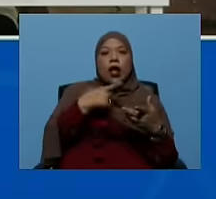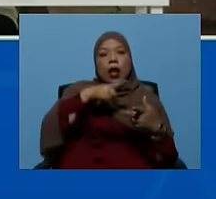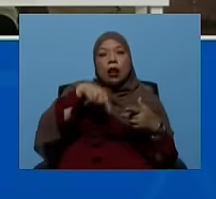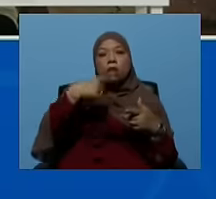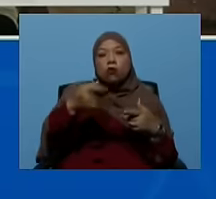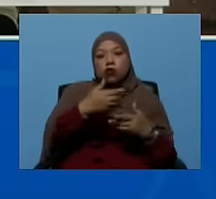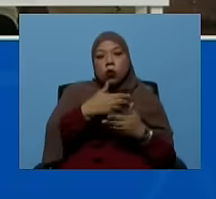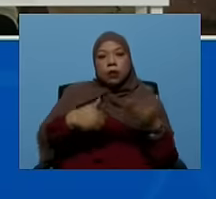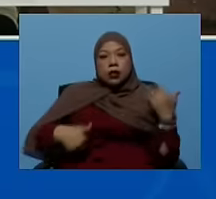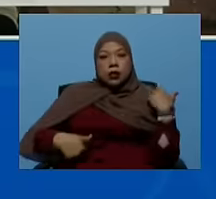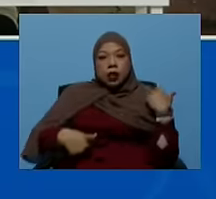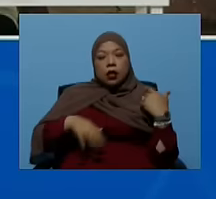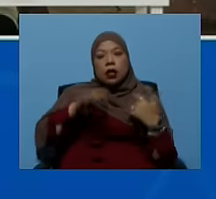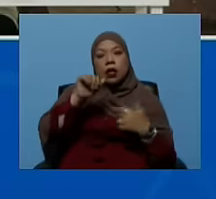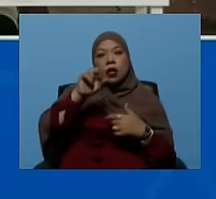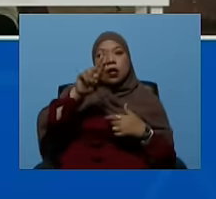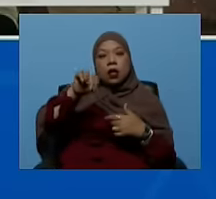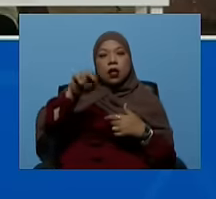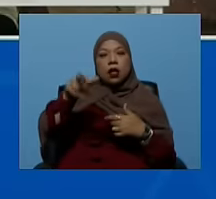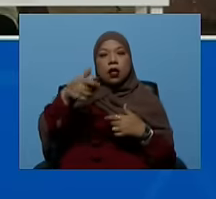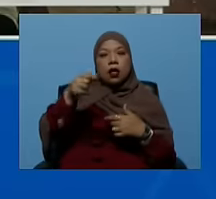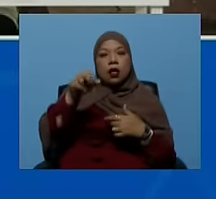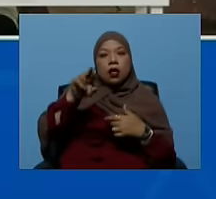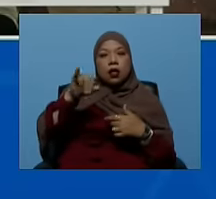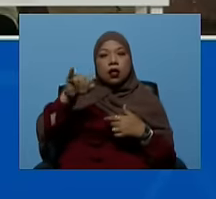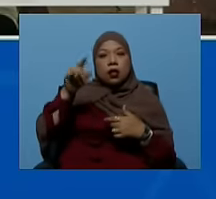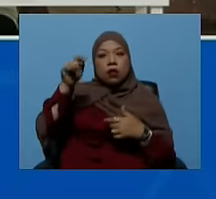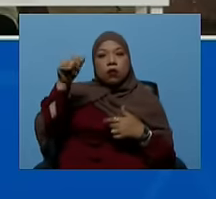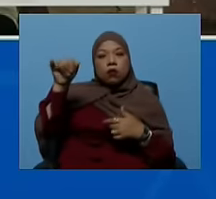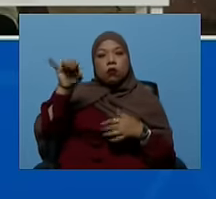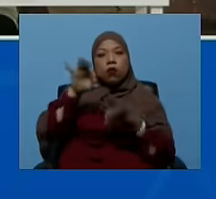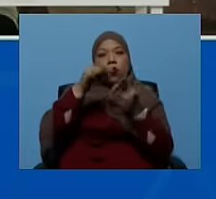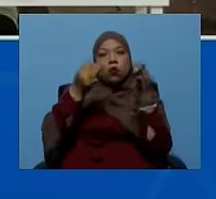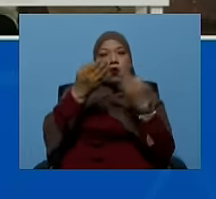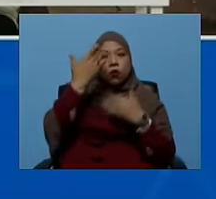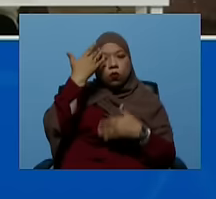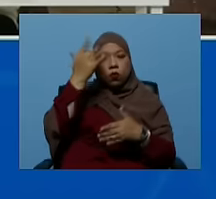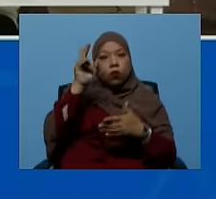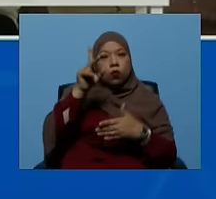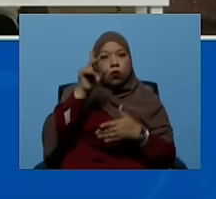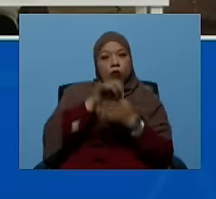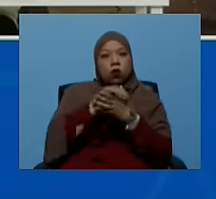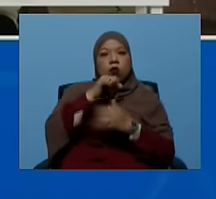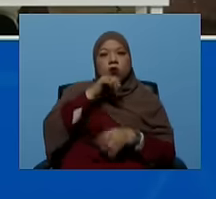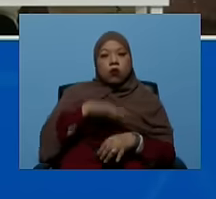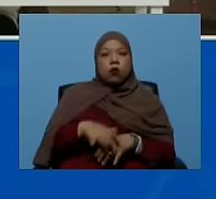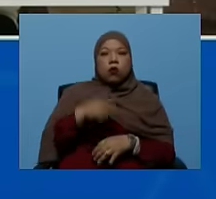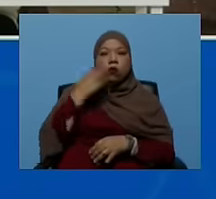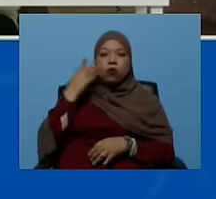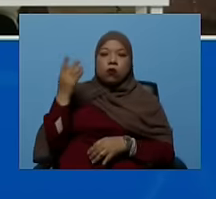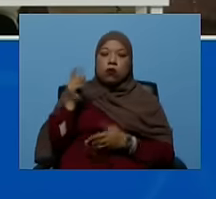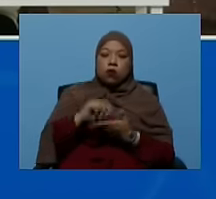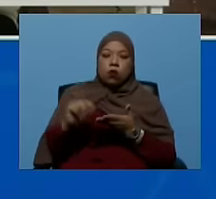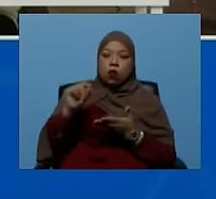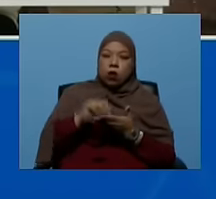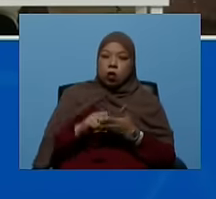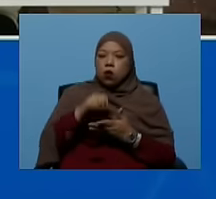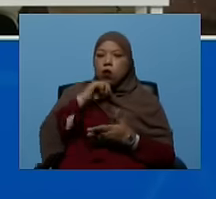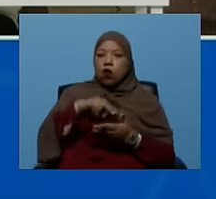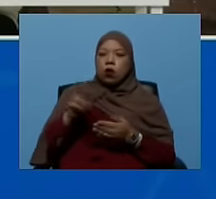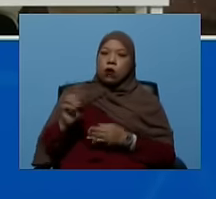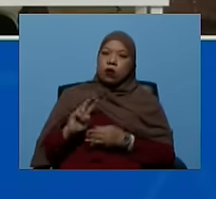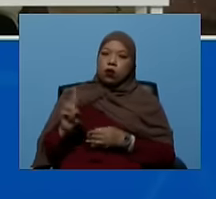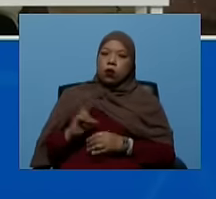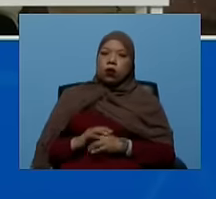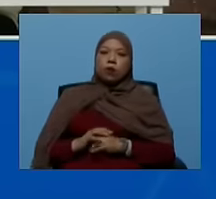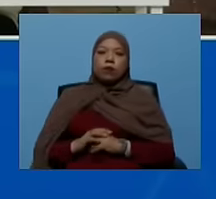profesor donde esté su sus familiares un saludo a mi profesor de historia porras que nos ponía a estudiar la